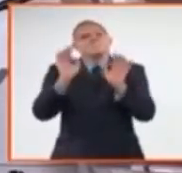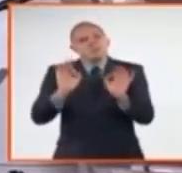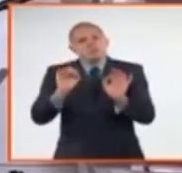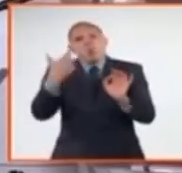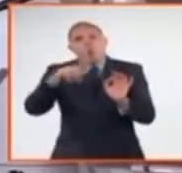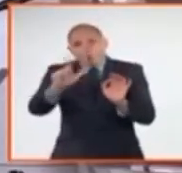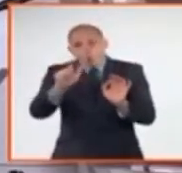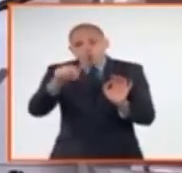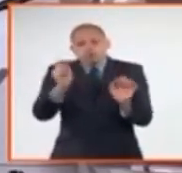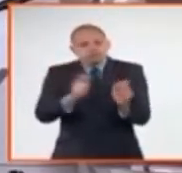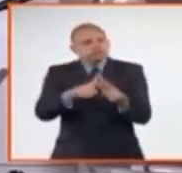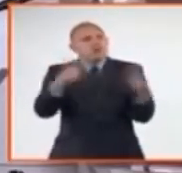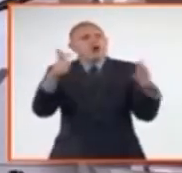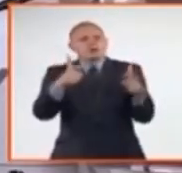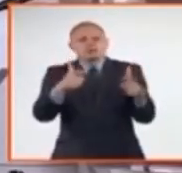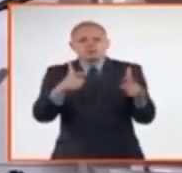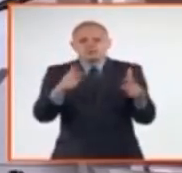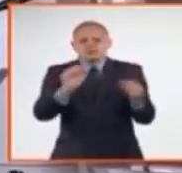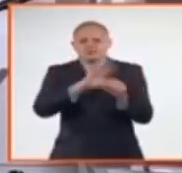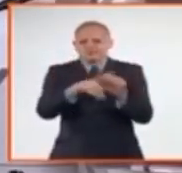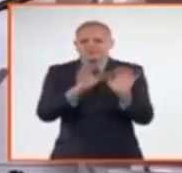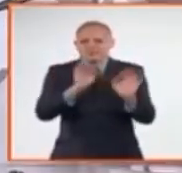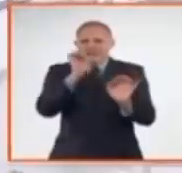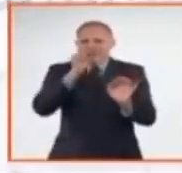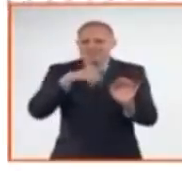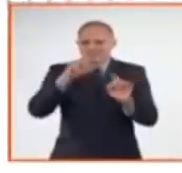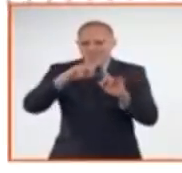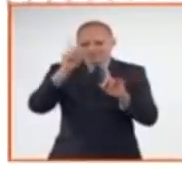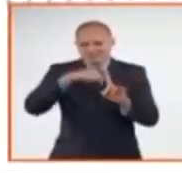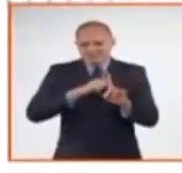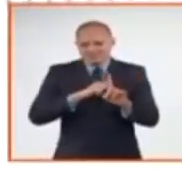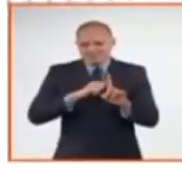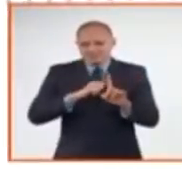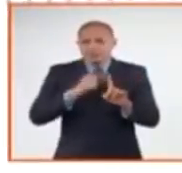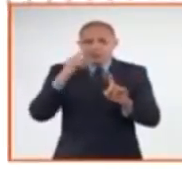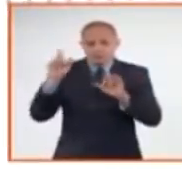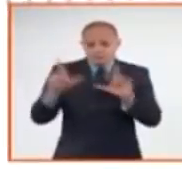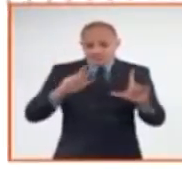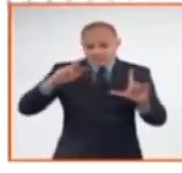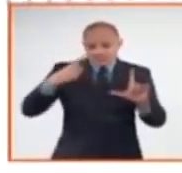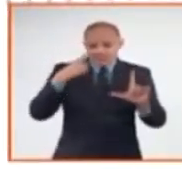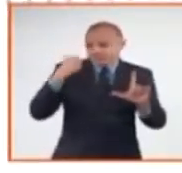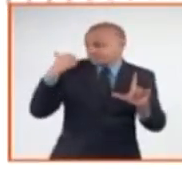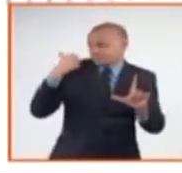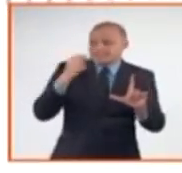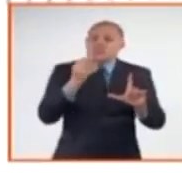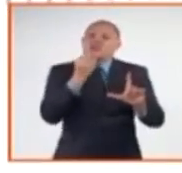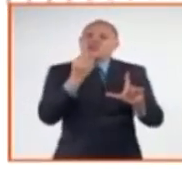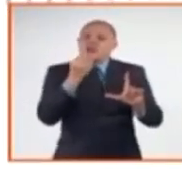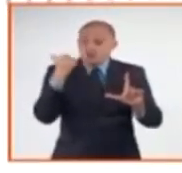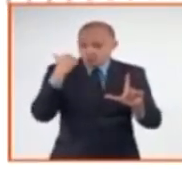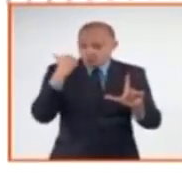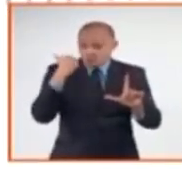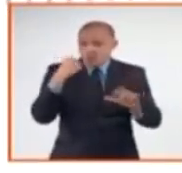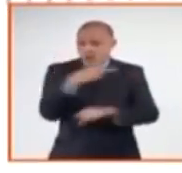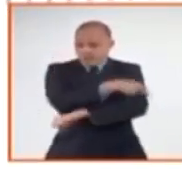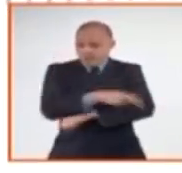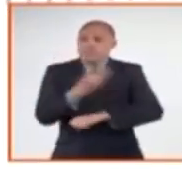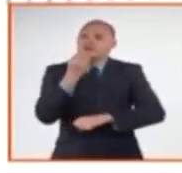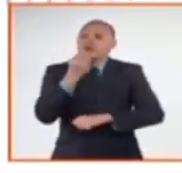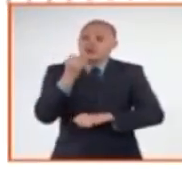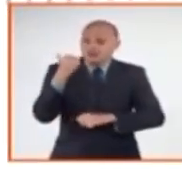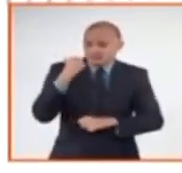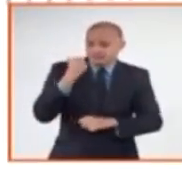sea iba a retomar de nuevo el caso de israel israel fue uno de los primeros países que logró un acto por ciento de la donación la alta cobertura de la conocemos